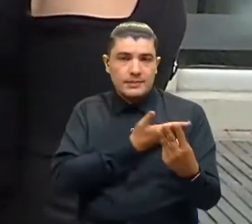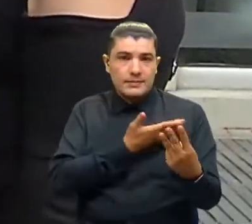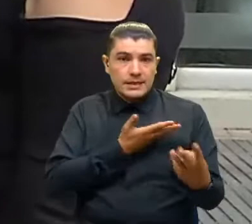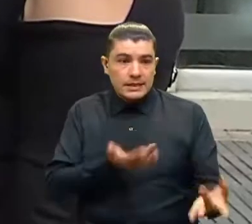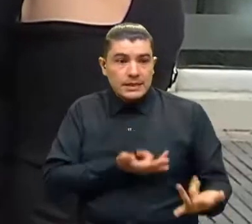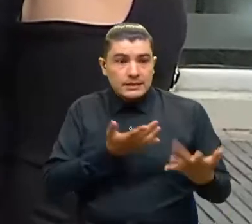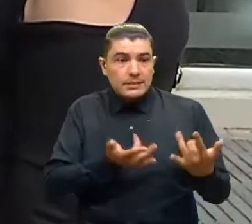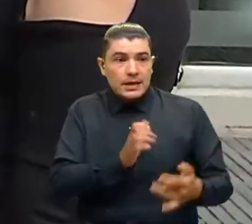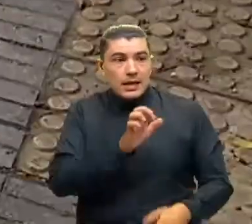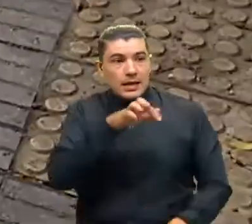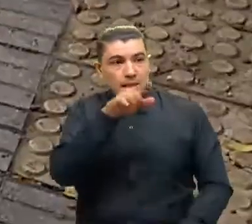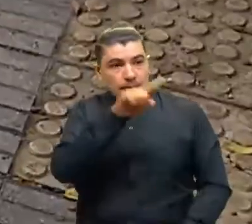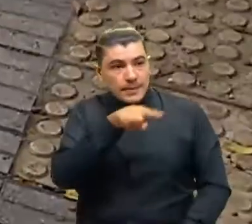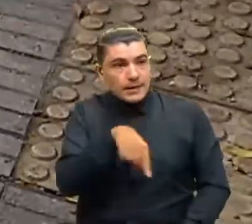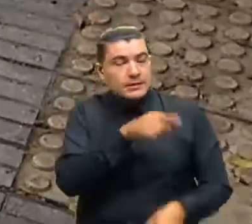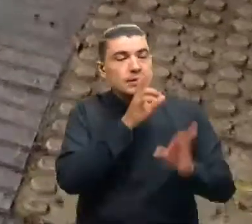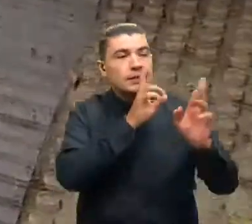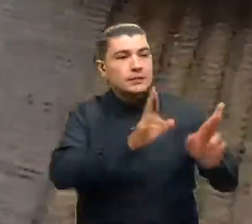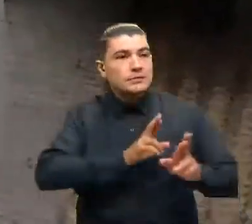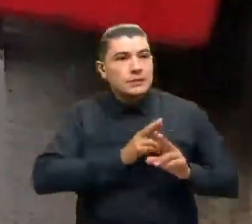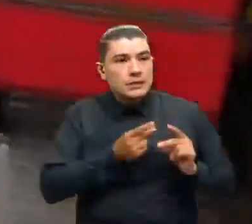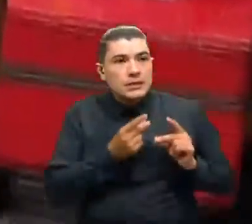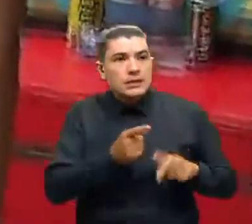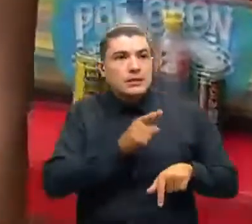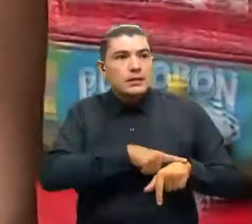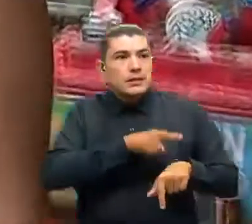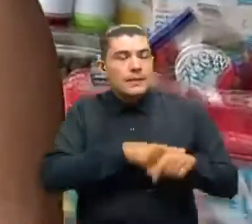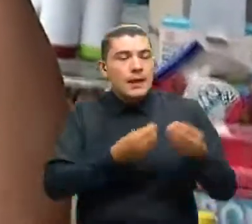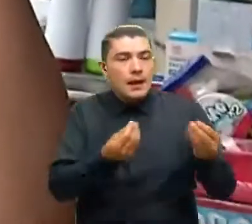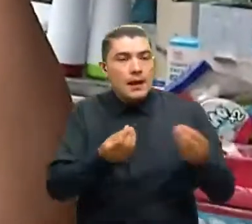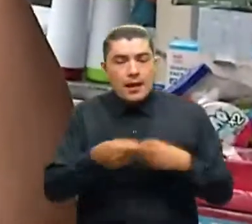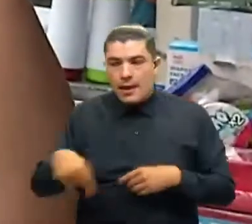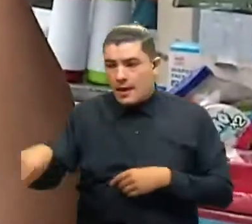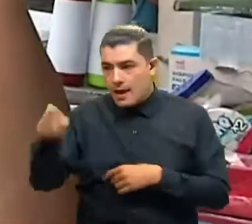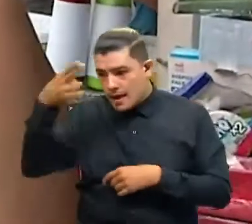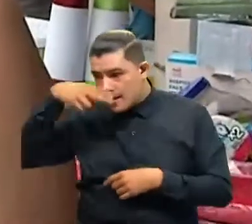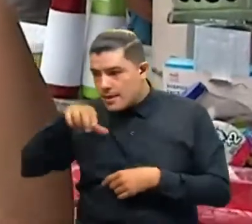EPS les dé una respuesta en el menor tiempo posible para que sus hijas sean atendidas.